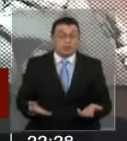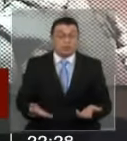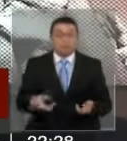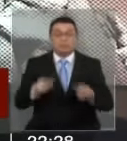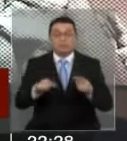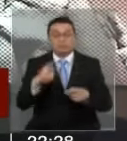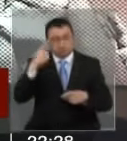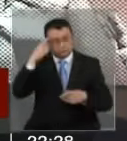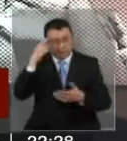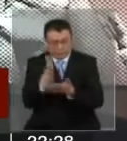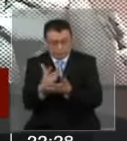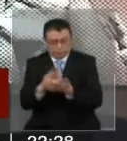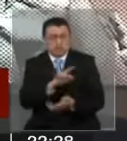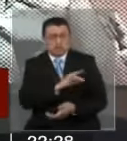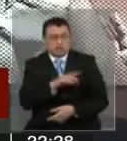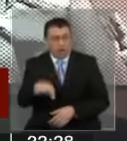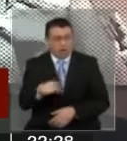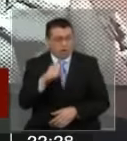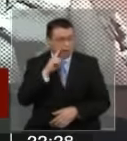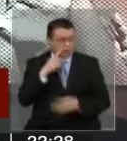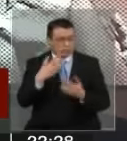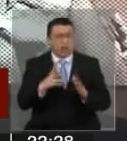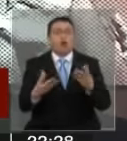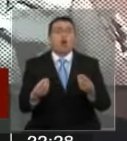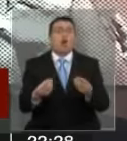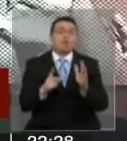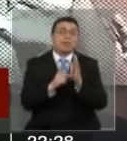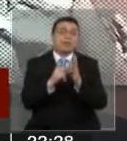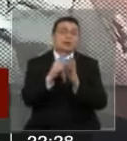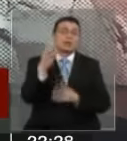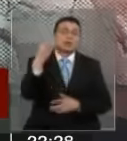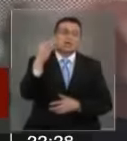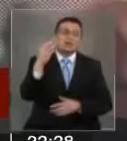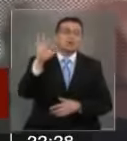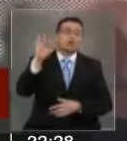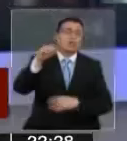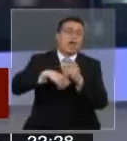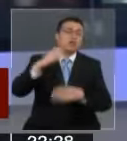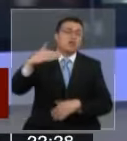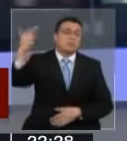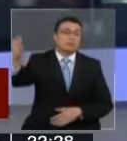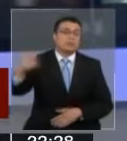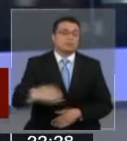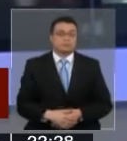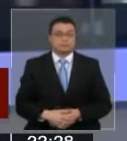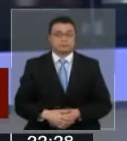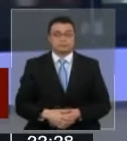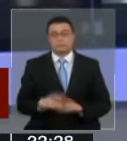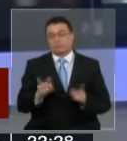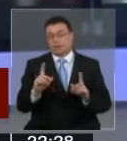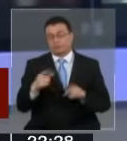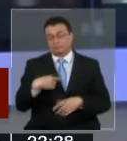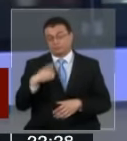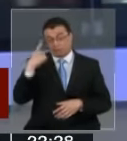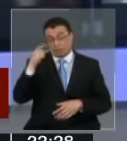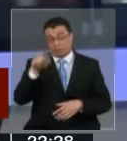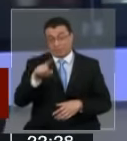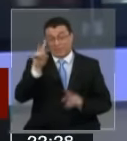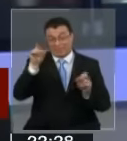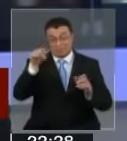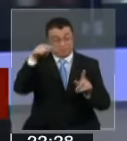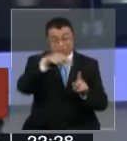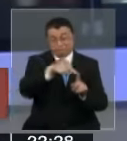está pensando alguien en Chile en este momento de cómo se desarrolla a 30, 50 años plazo? Yo tengo la impresión que no, y ese es el tema más central, yo creo,